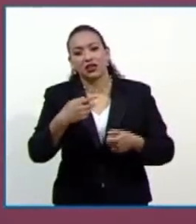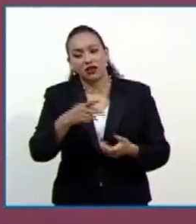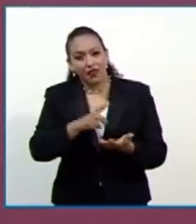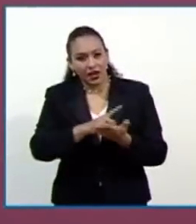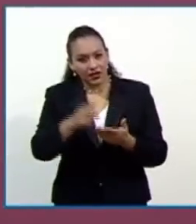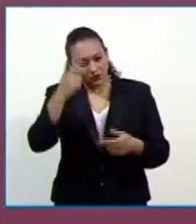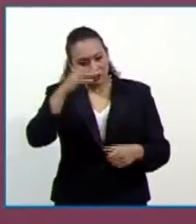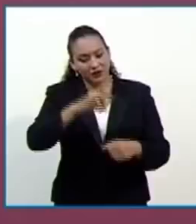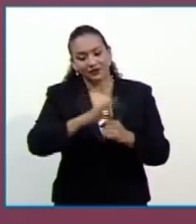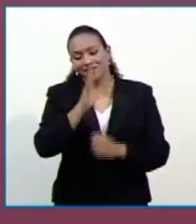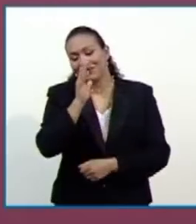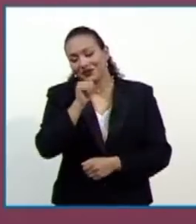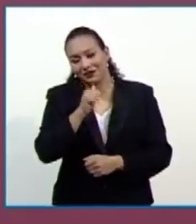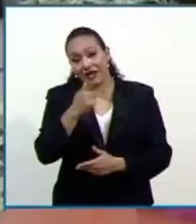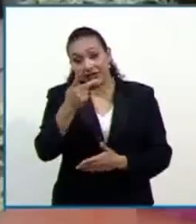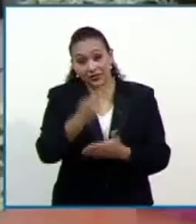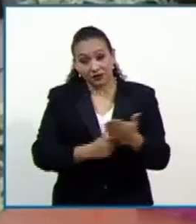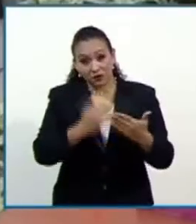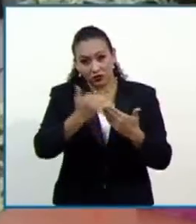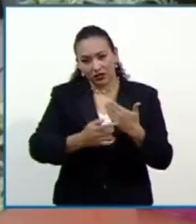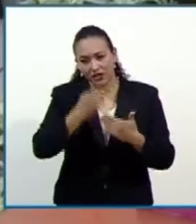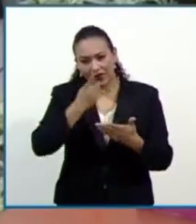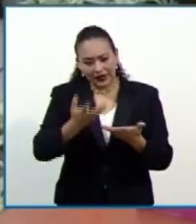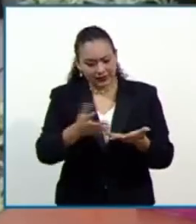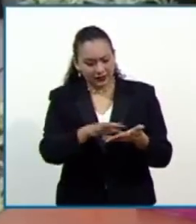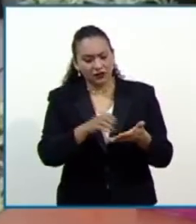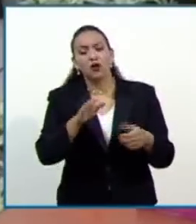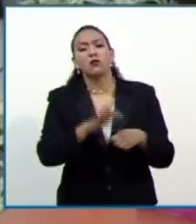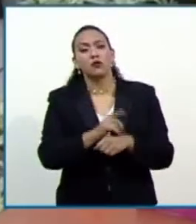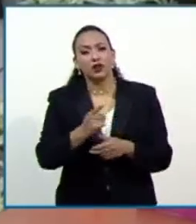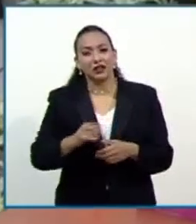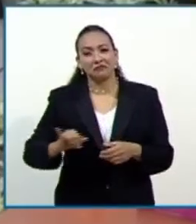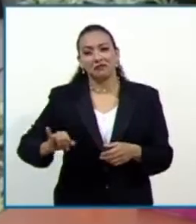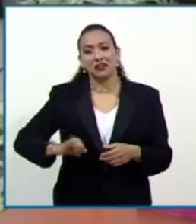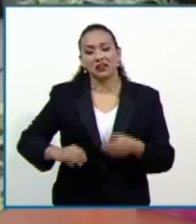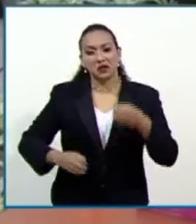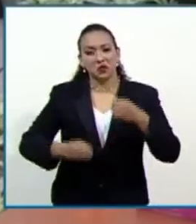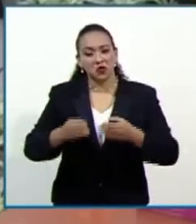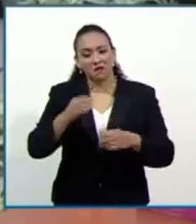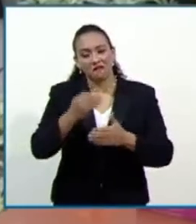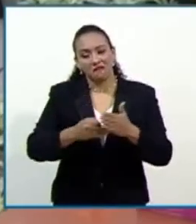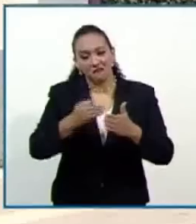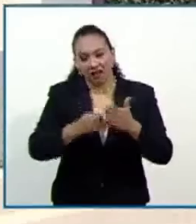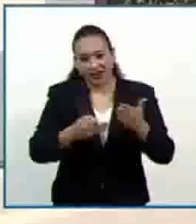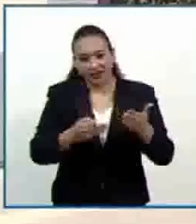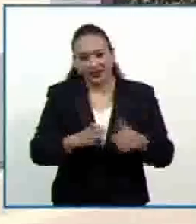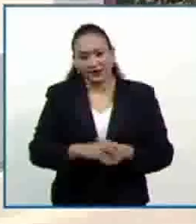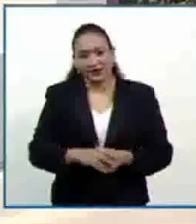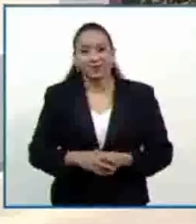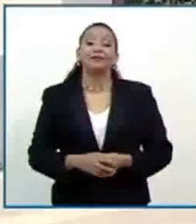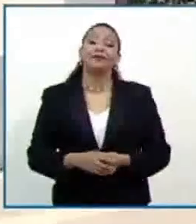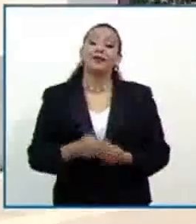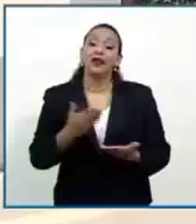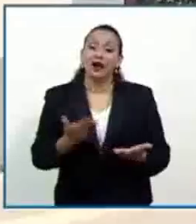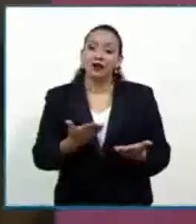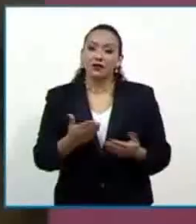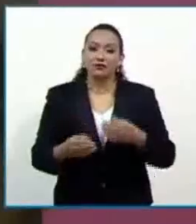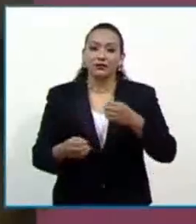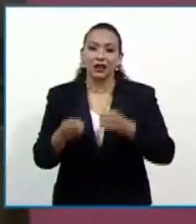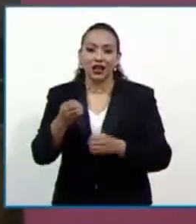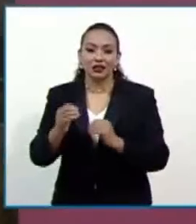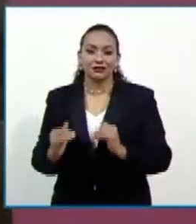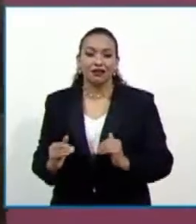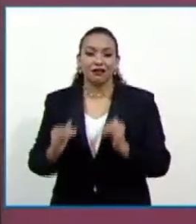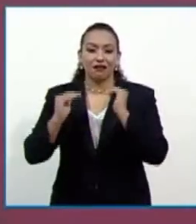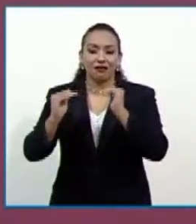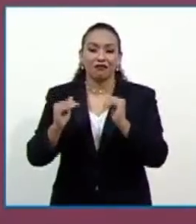ser votado. El proyecto propone desechar los recursos por falta de interés jurídico de los promoventes, lo que evita que la Sala Superior